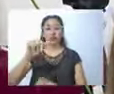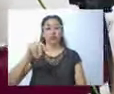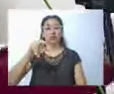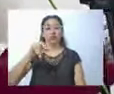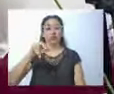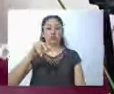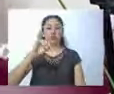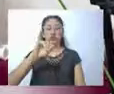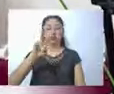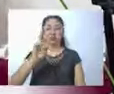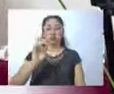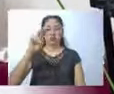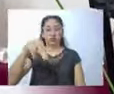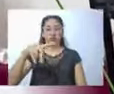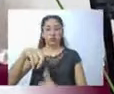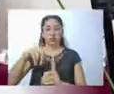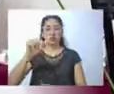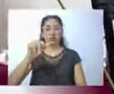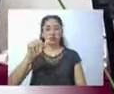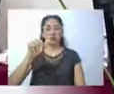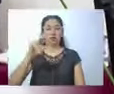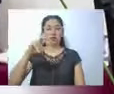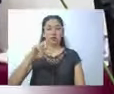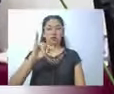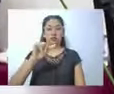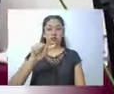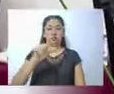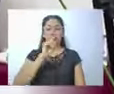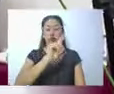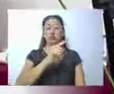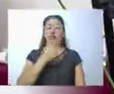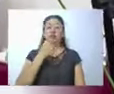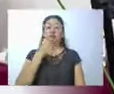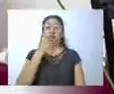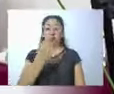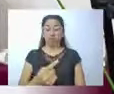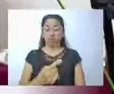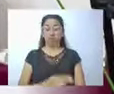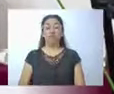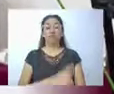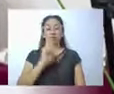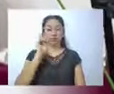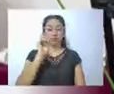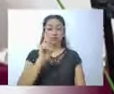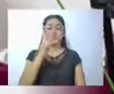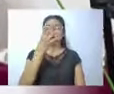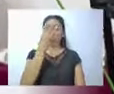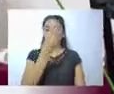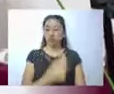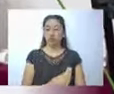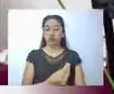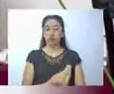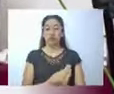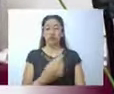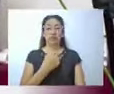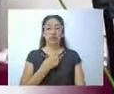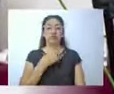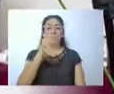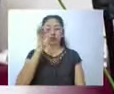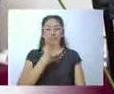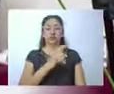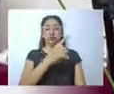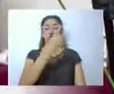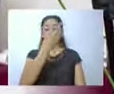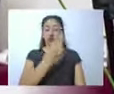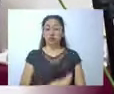quien en forma explícita ha manifestado ser una de las pocas, no lo dice ella, lo digo yo, una de las pocas regidoras que